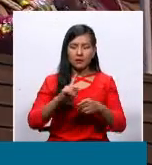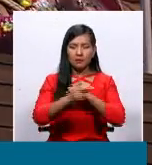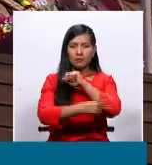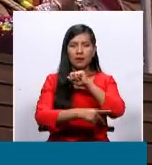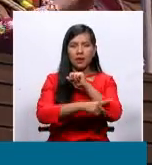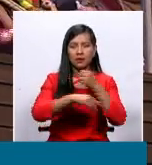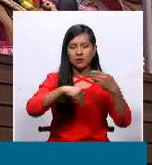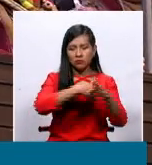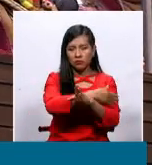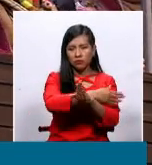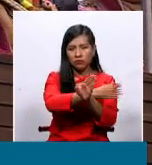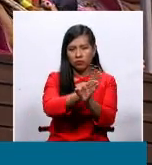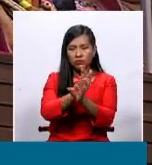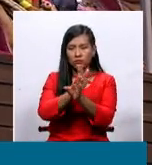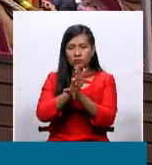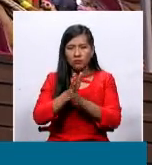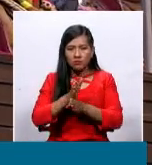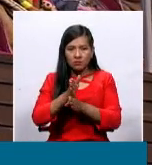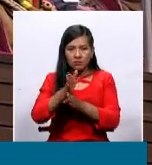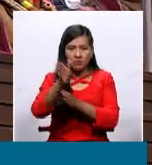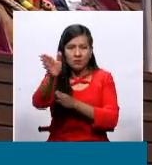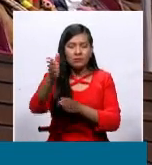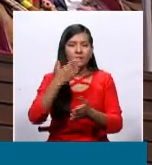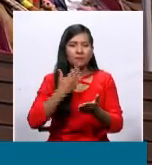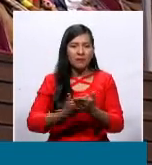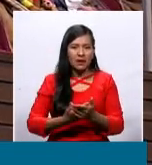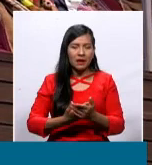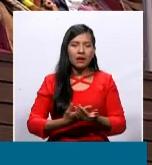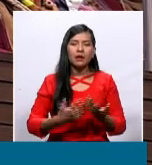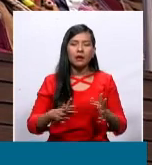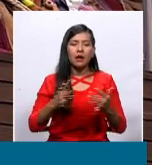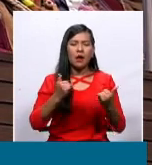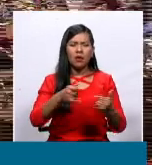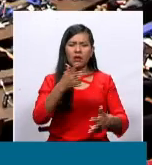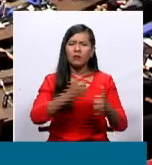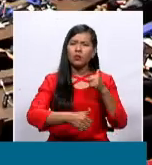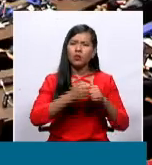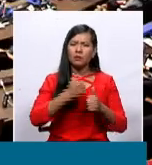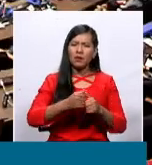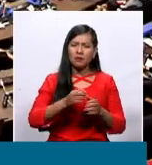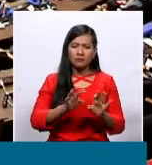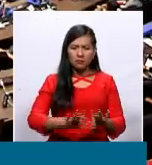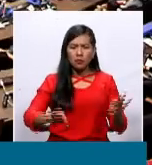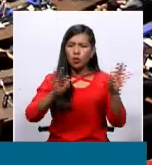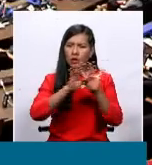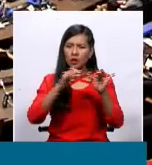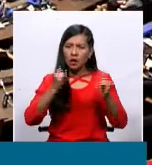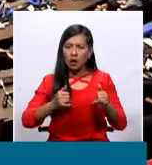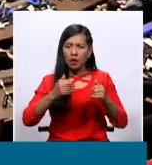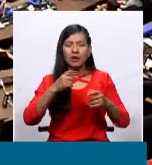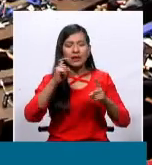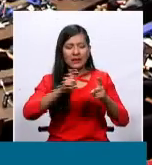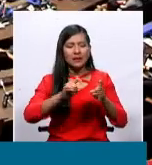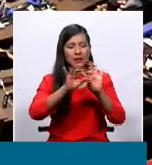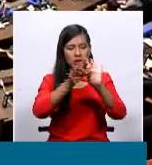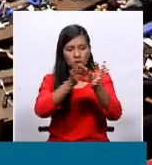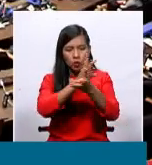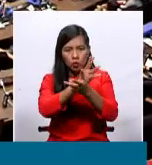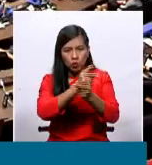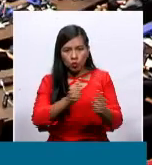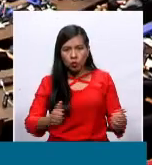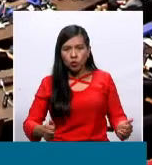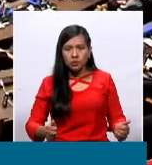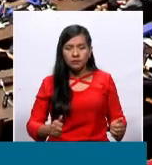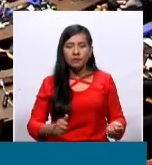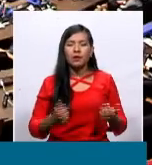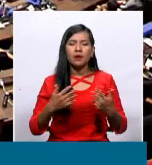que resuelva estos problemas importantes que hoy día nos convoca y nos reúne, y en esa